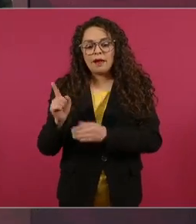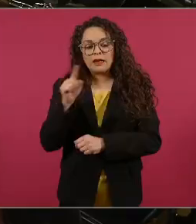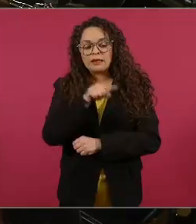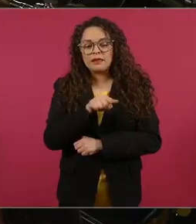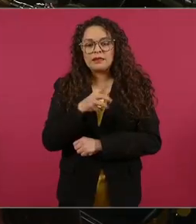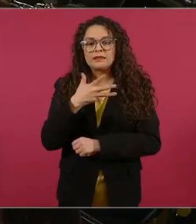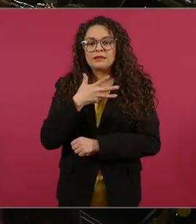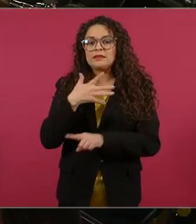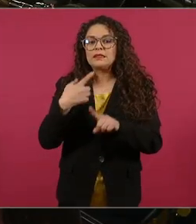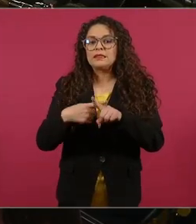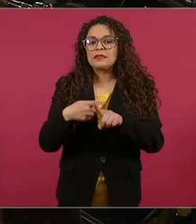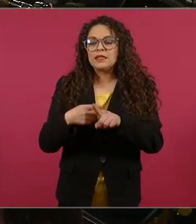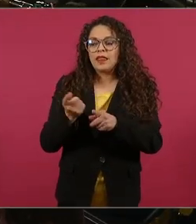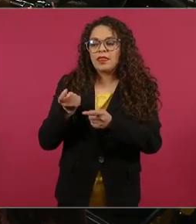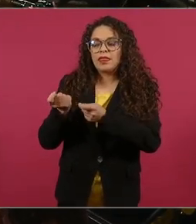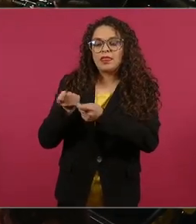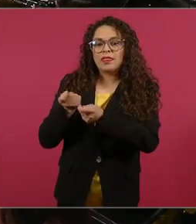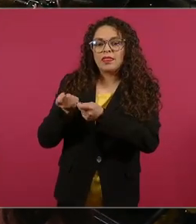echadas a perder.